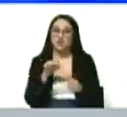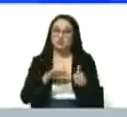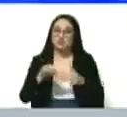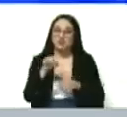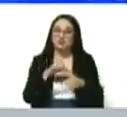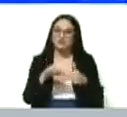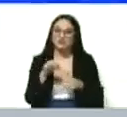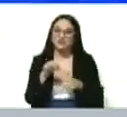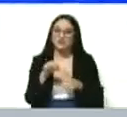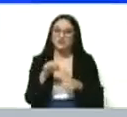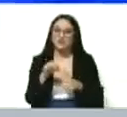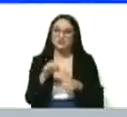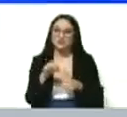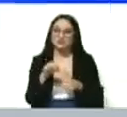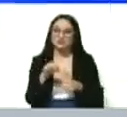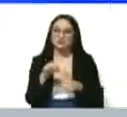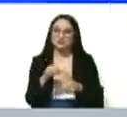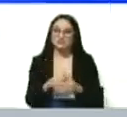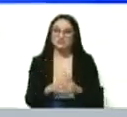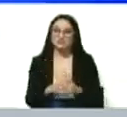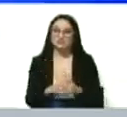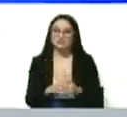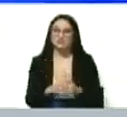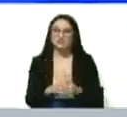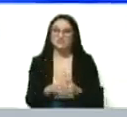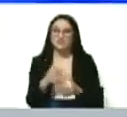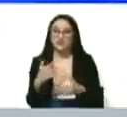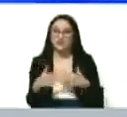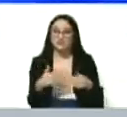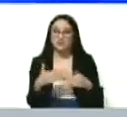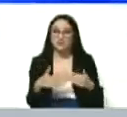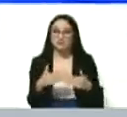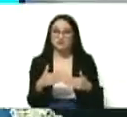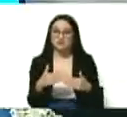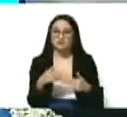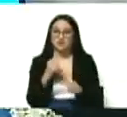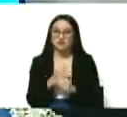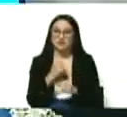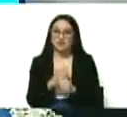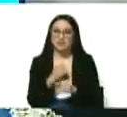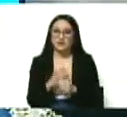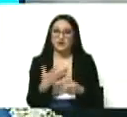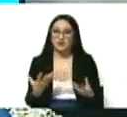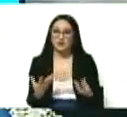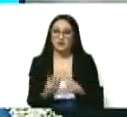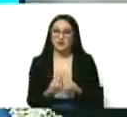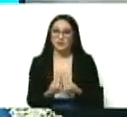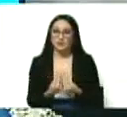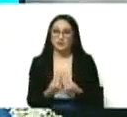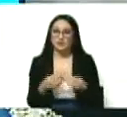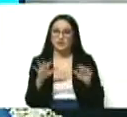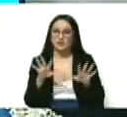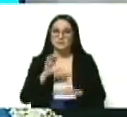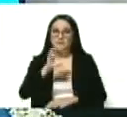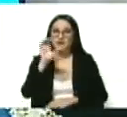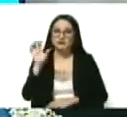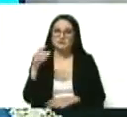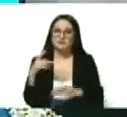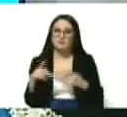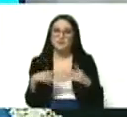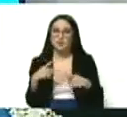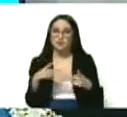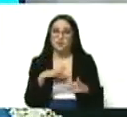Cooperación OPEP Plus. Bajo este proceso, la OPEP trabaja conjuntamente con 10 países productores